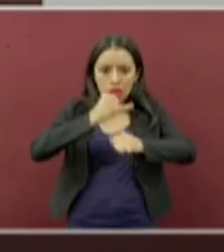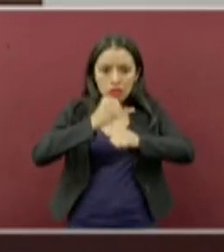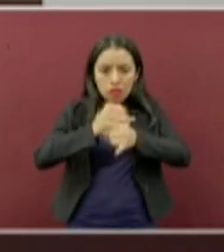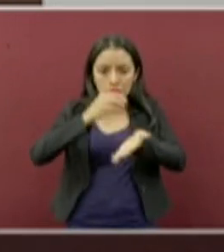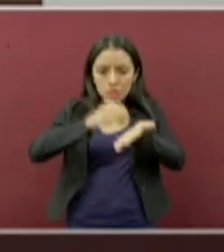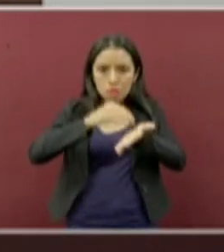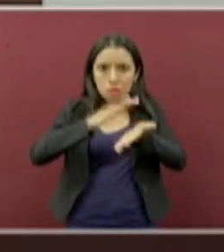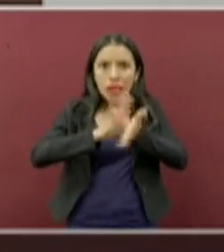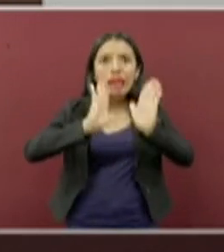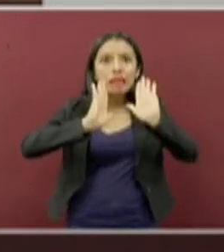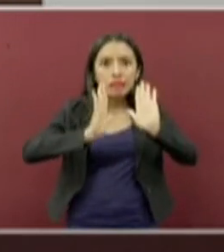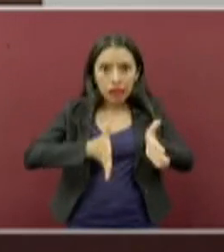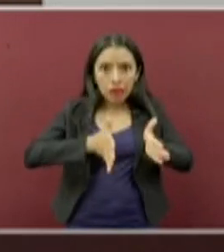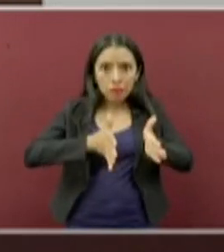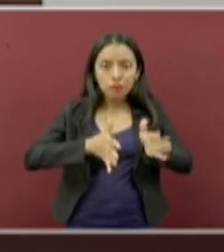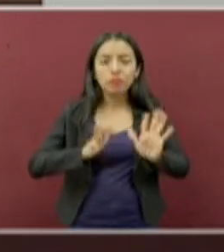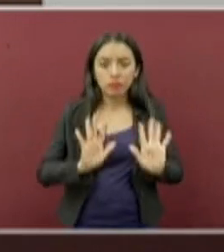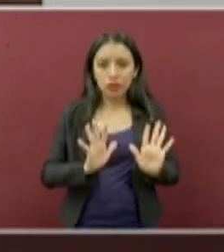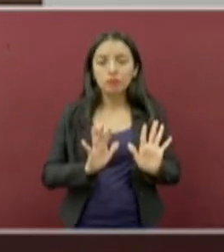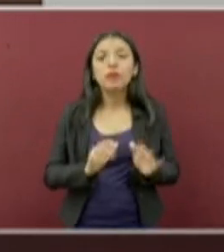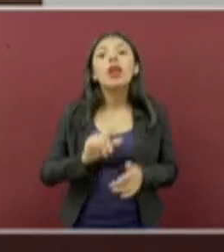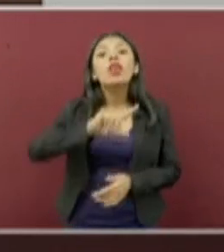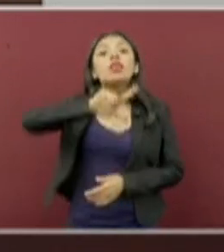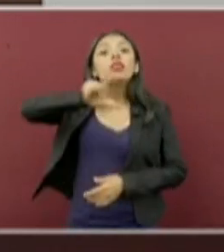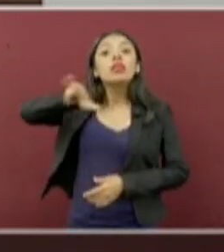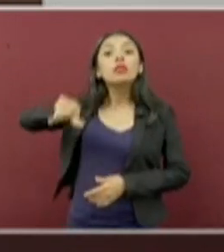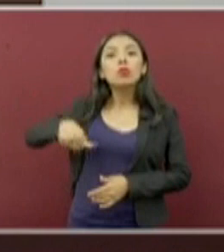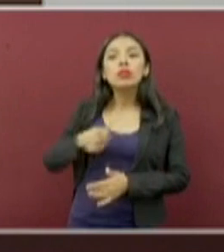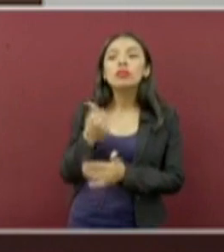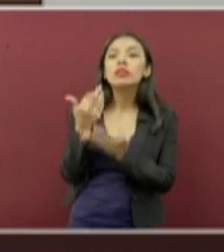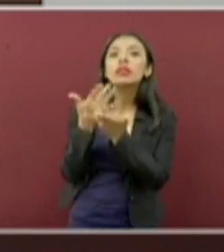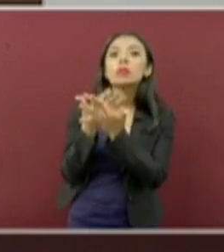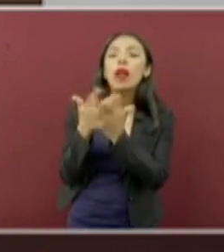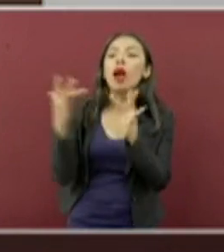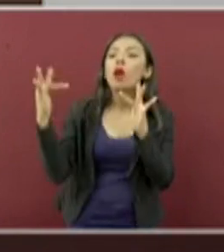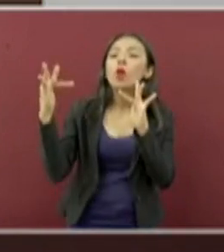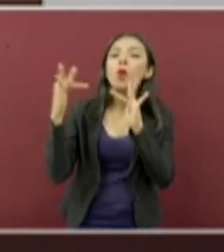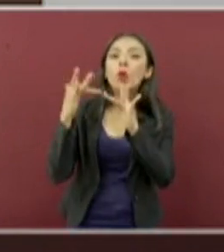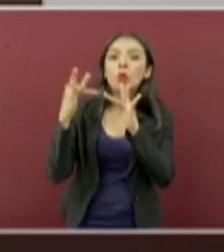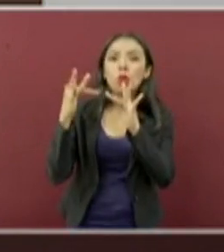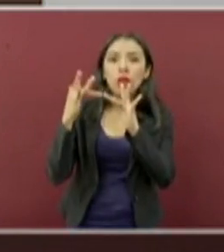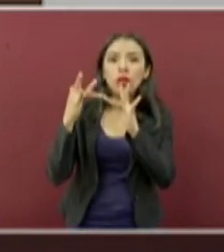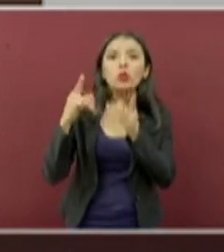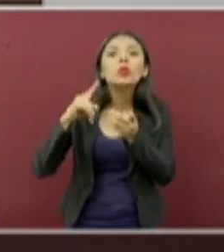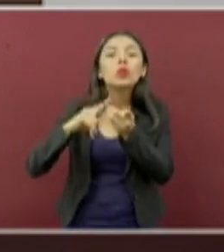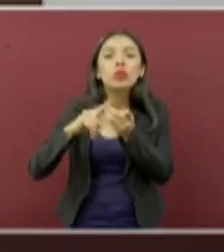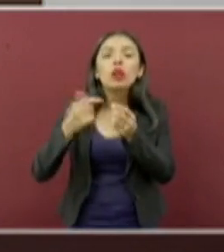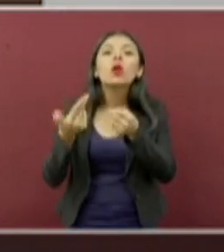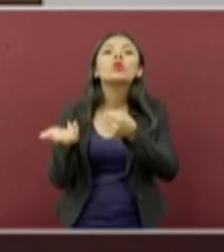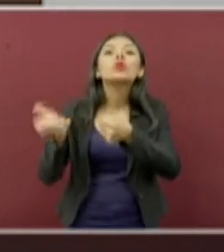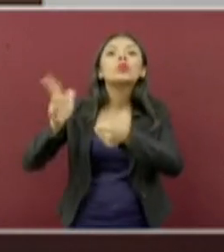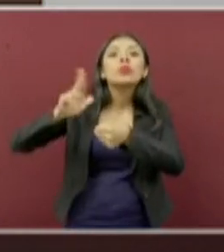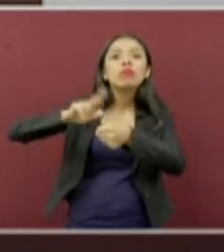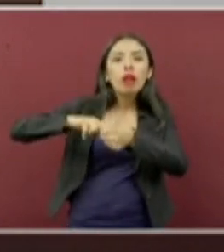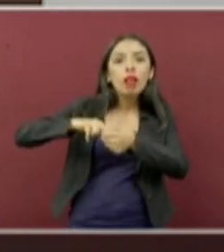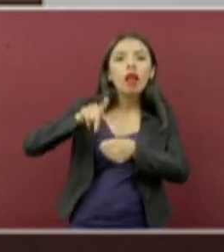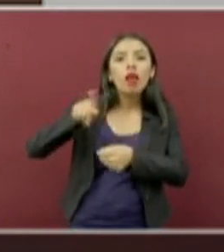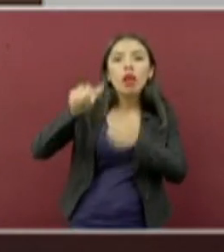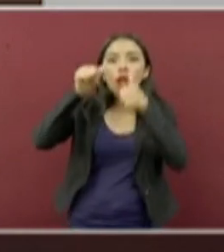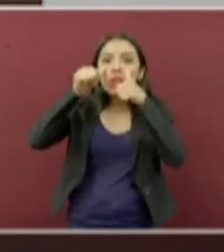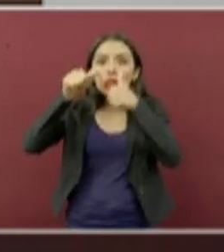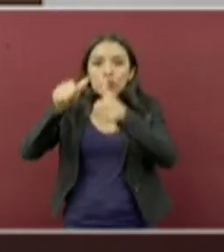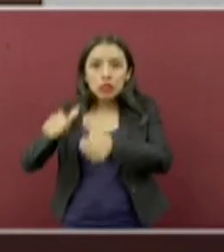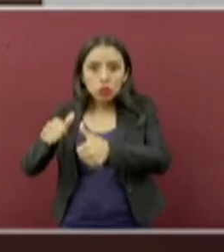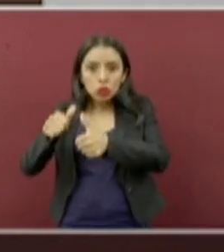esperar a ser contactados por la unidad médica en la que lleven sus tratamientos. Y